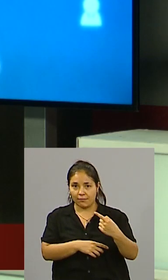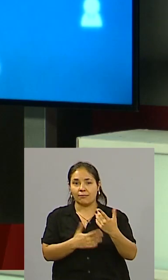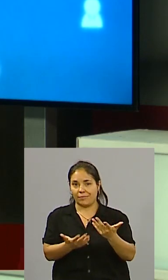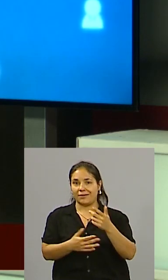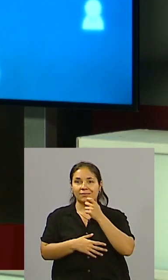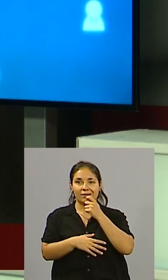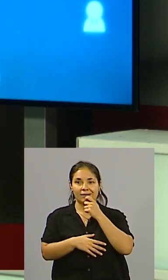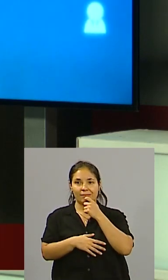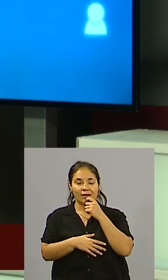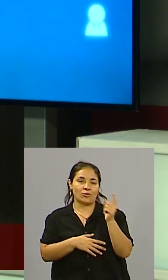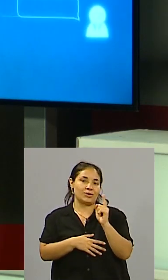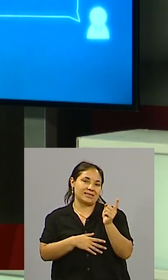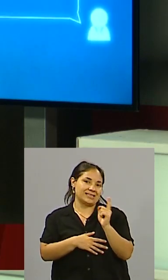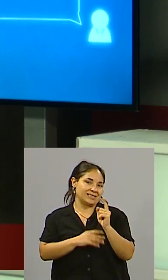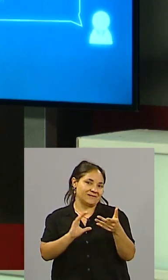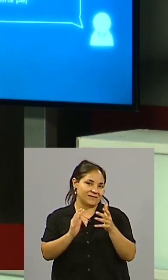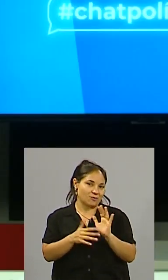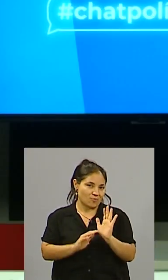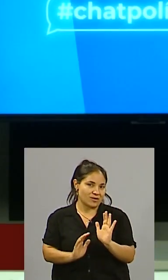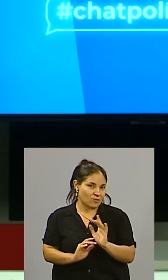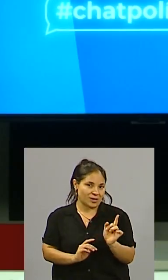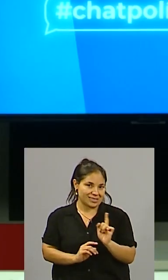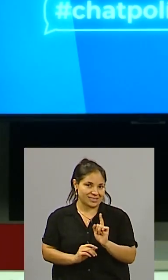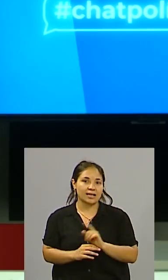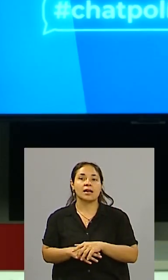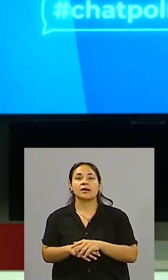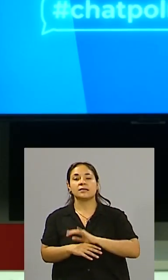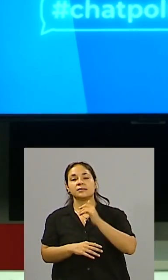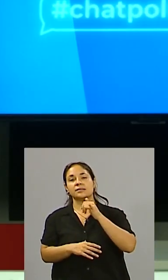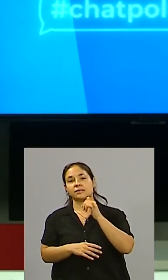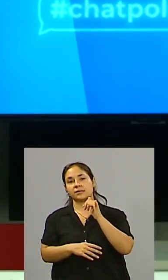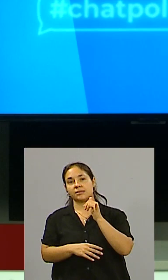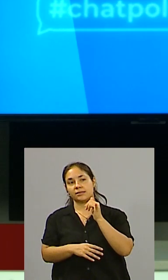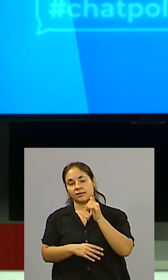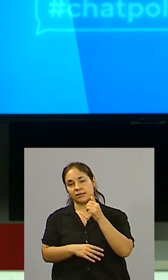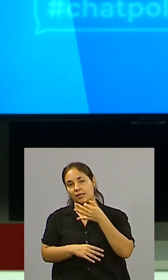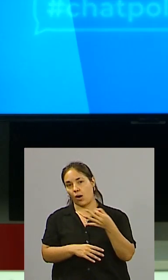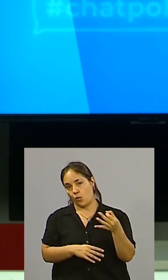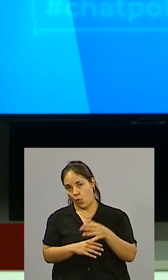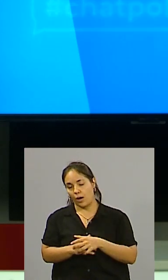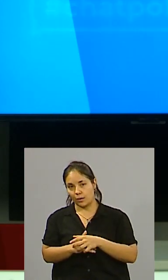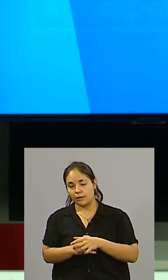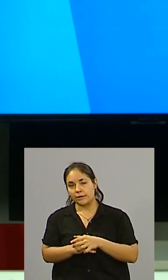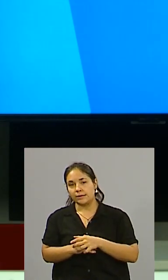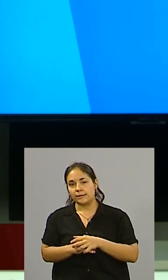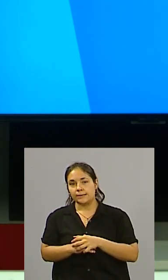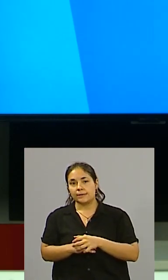que tampoco creo que estamos en condiciones de hacerlo, ¿no? Sí, ahí también una exigencia a la clase política,